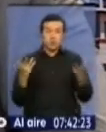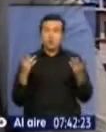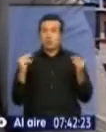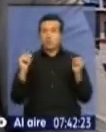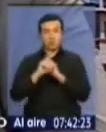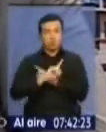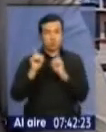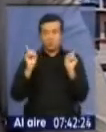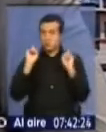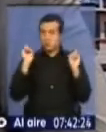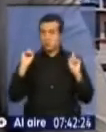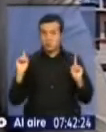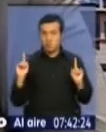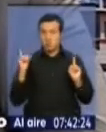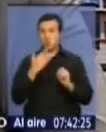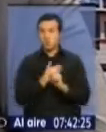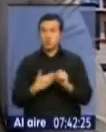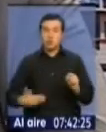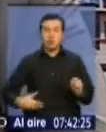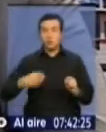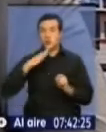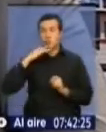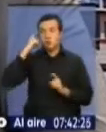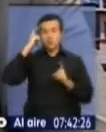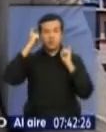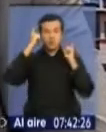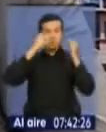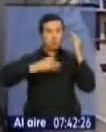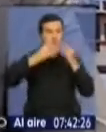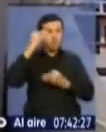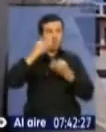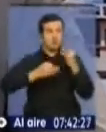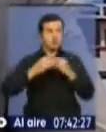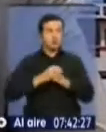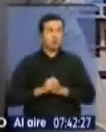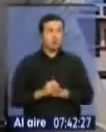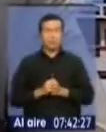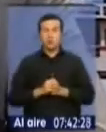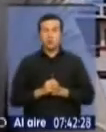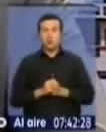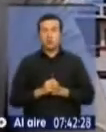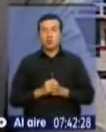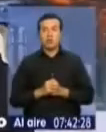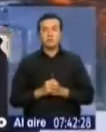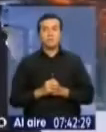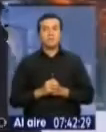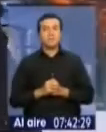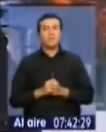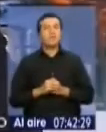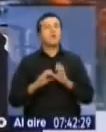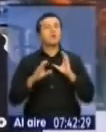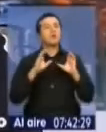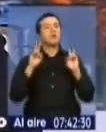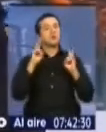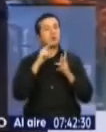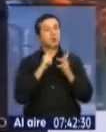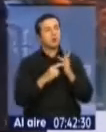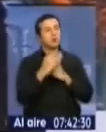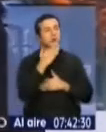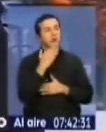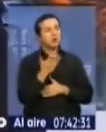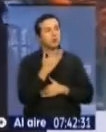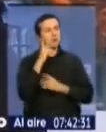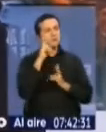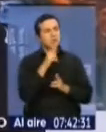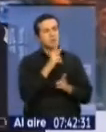cierto que el presidente Correa manejaba la justicia. Es, por favor. Pero Ramiro, a ver, cuando hablamos de estas cosas, ¿no es un